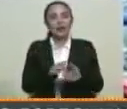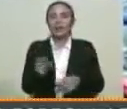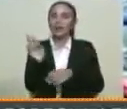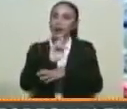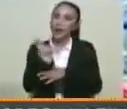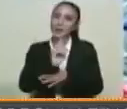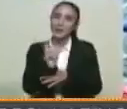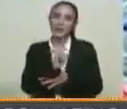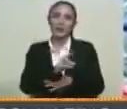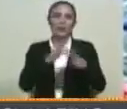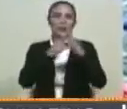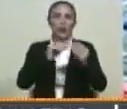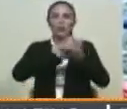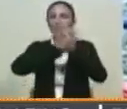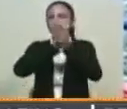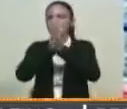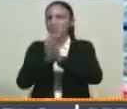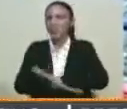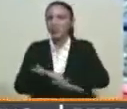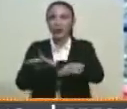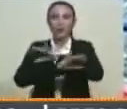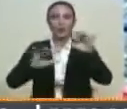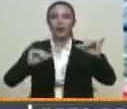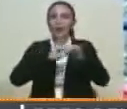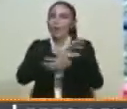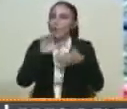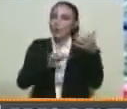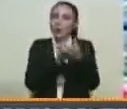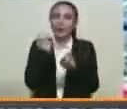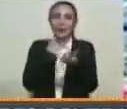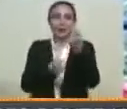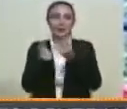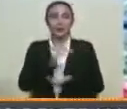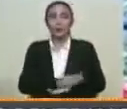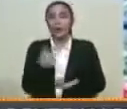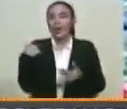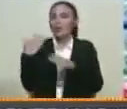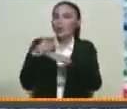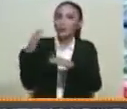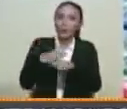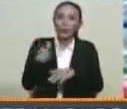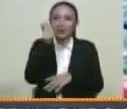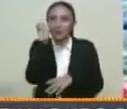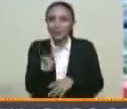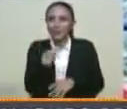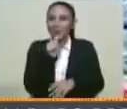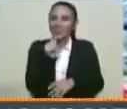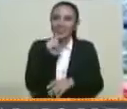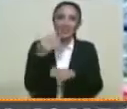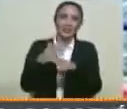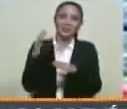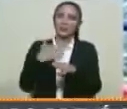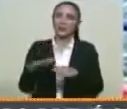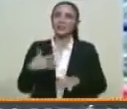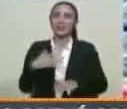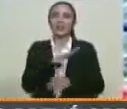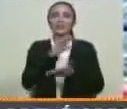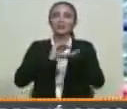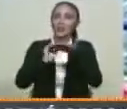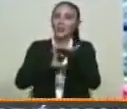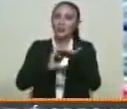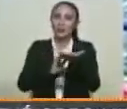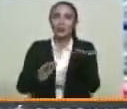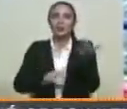a todas las mafias económicas, tengan el apellido que tengan, estén donde estén, los